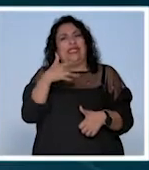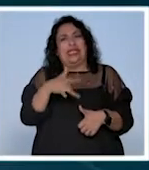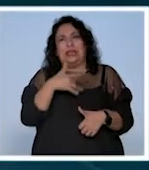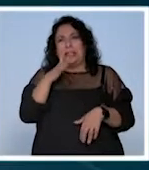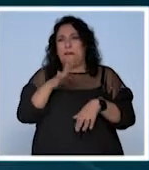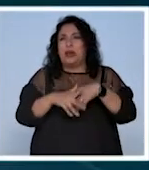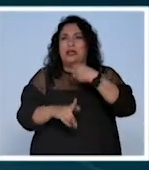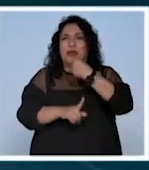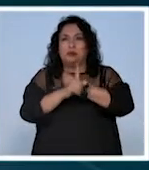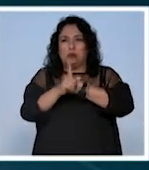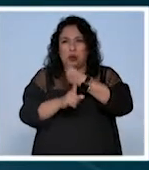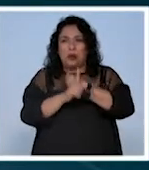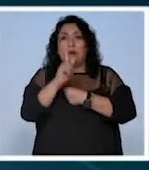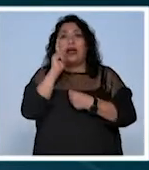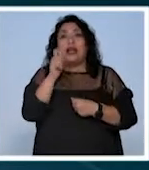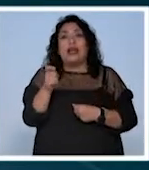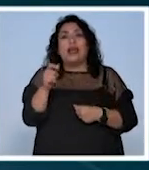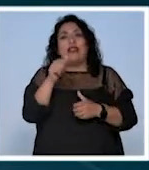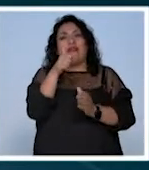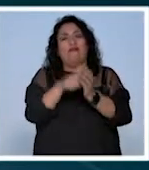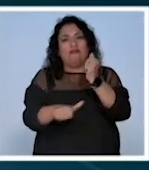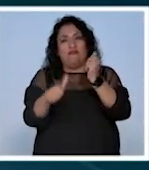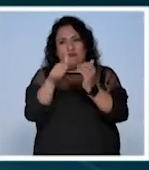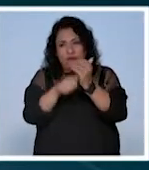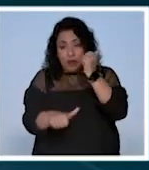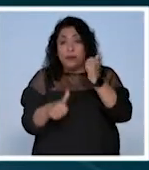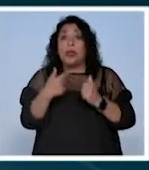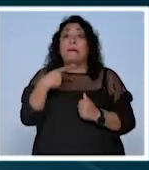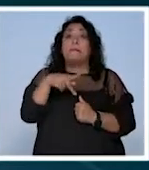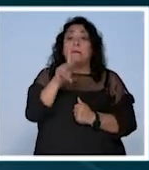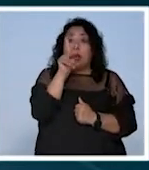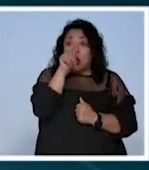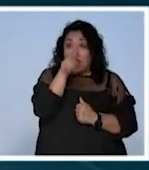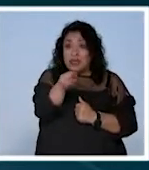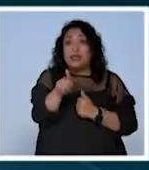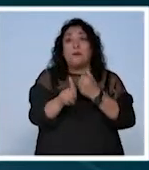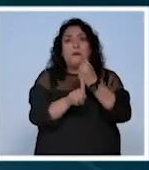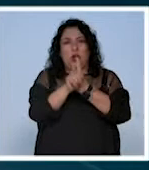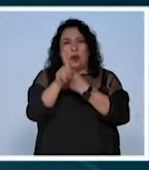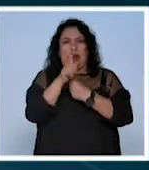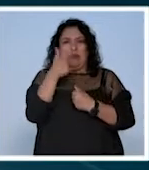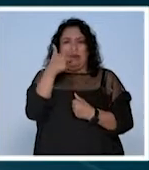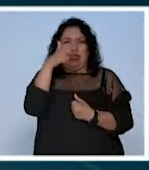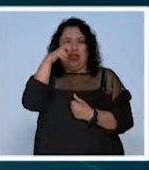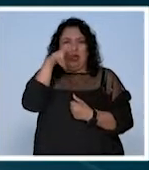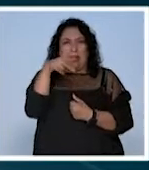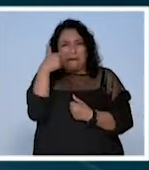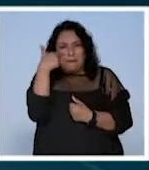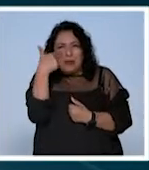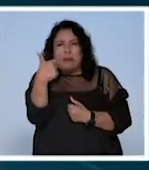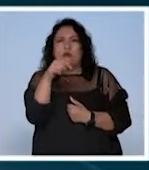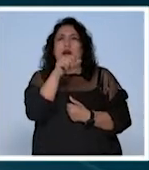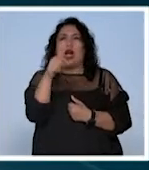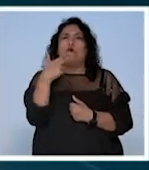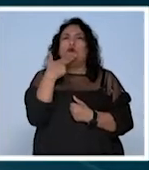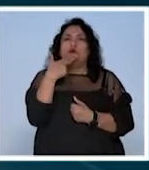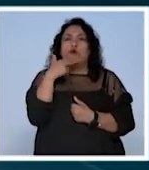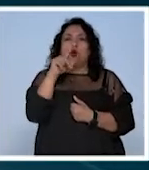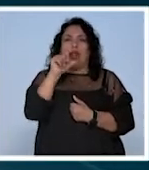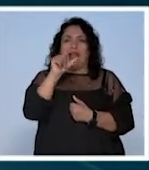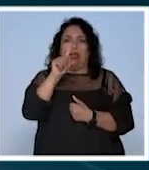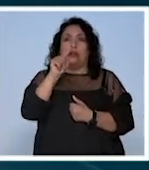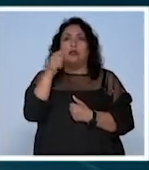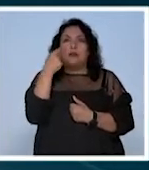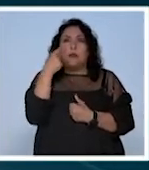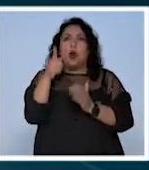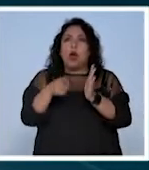más problemáticos, la diarrea. Sin embargo, el rasgo genético de la persistencia de la lactasa ha